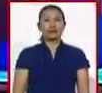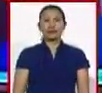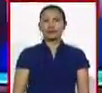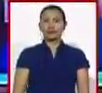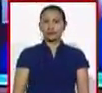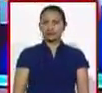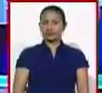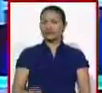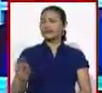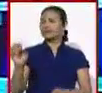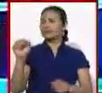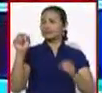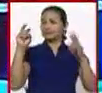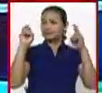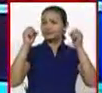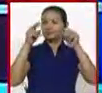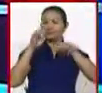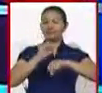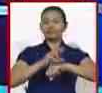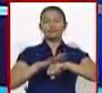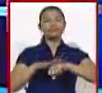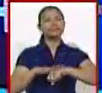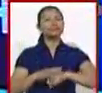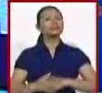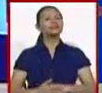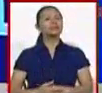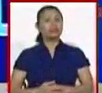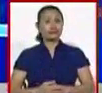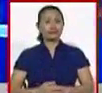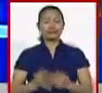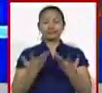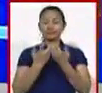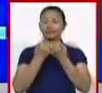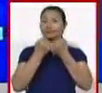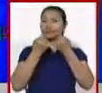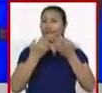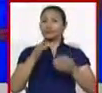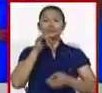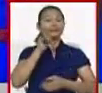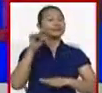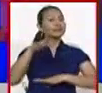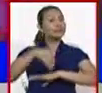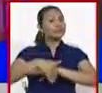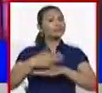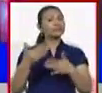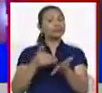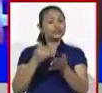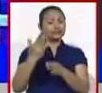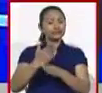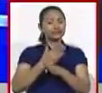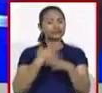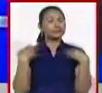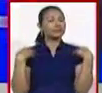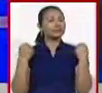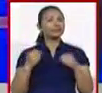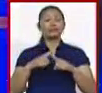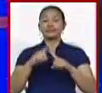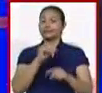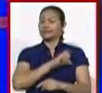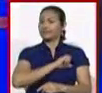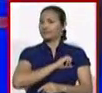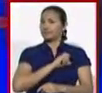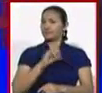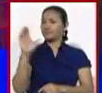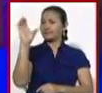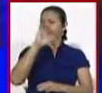Y sobre este mismo tema, las personas heridas que resultaron de este accidente registrado anoche se recuperan favorablemente, pero la policía